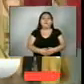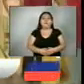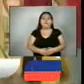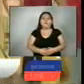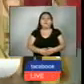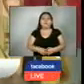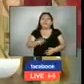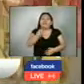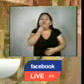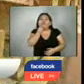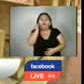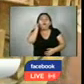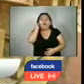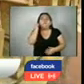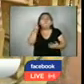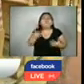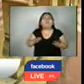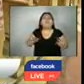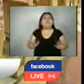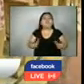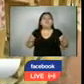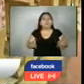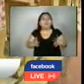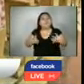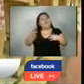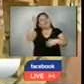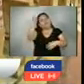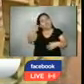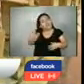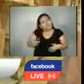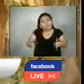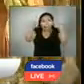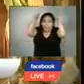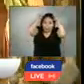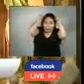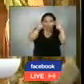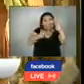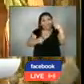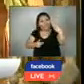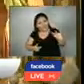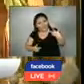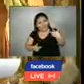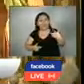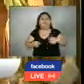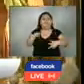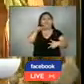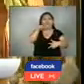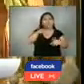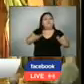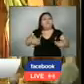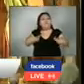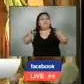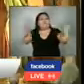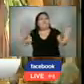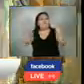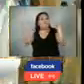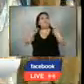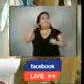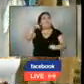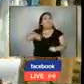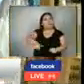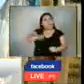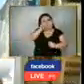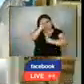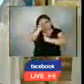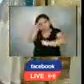Decenas de adultos mayores participaron en la celebración del Día de los Reyes Magos, actividad que forma parte de las festividades del mes dedicado